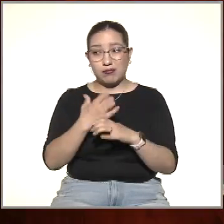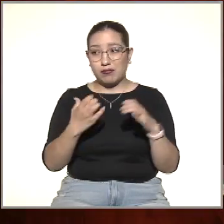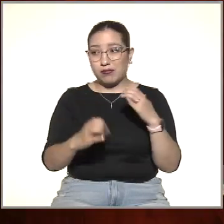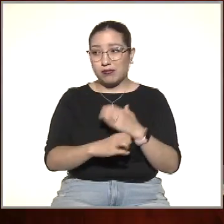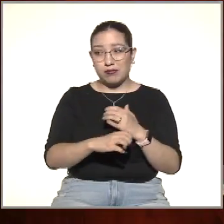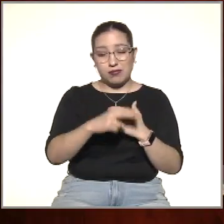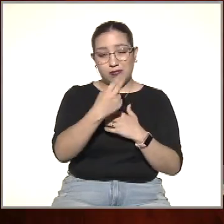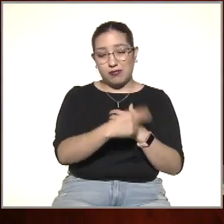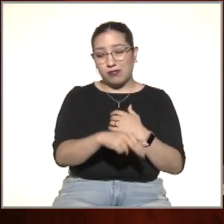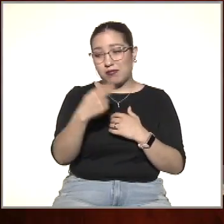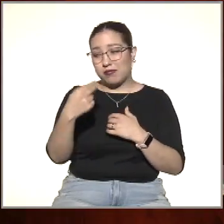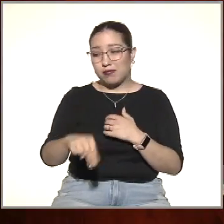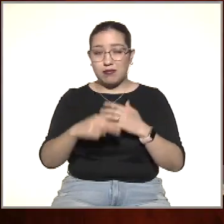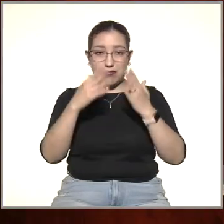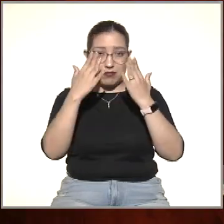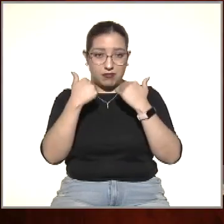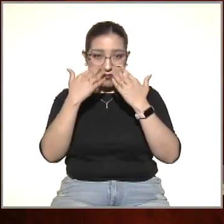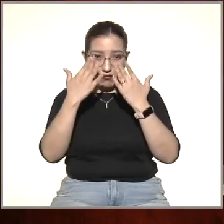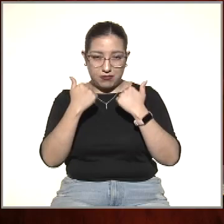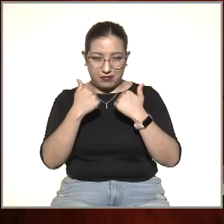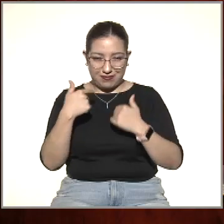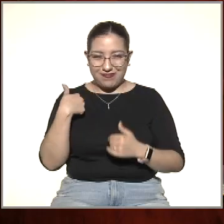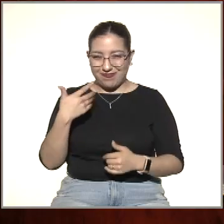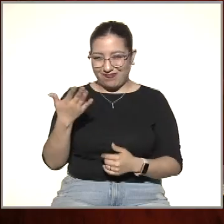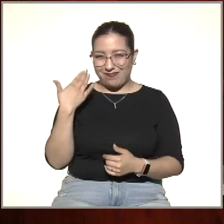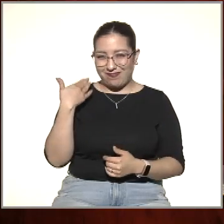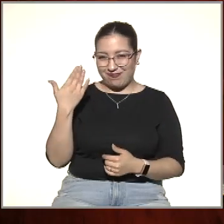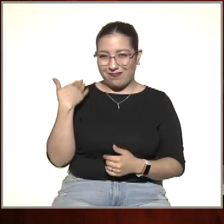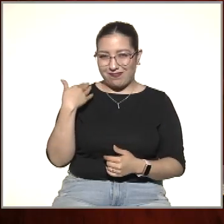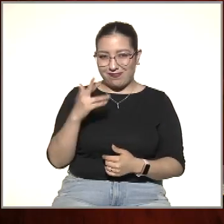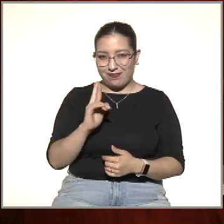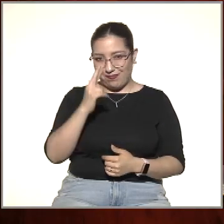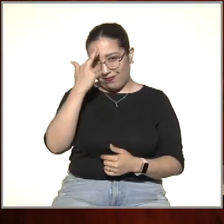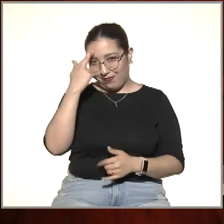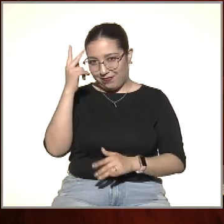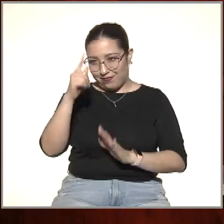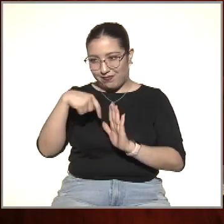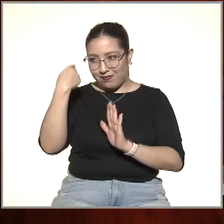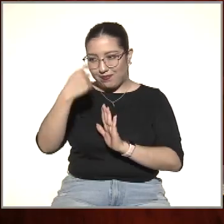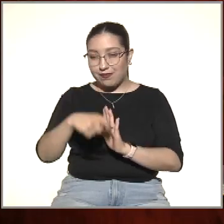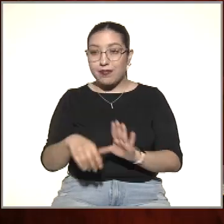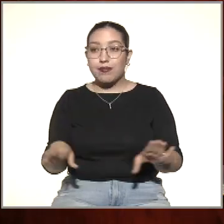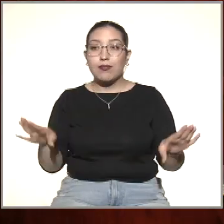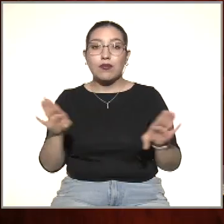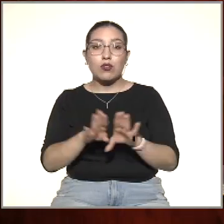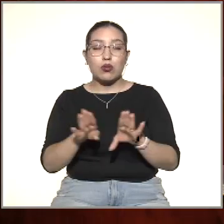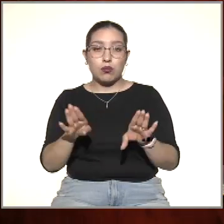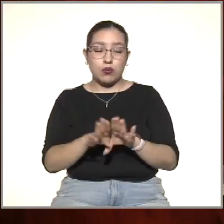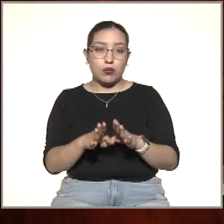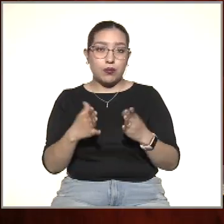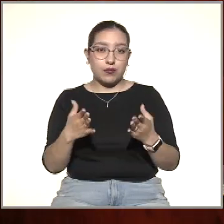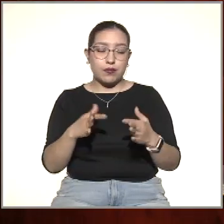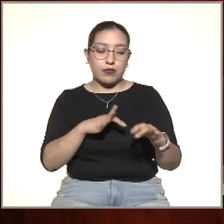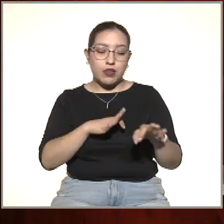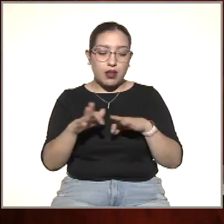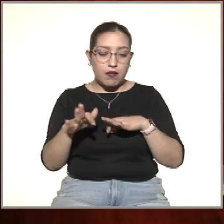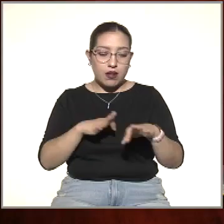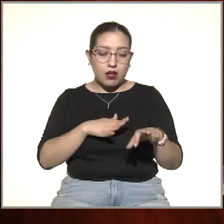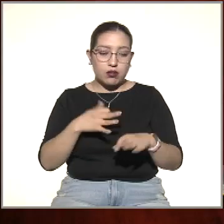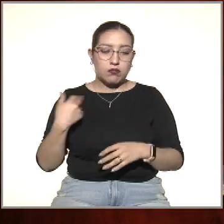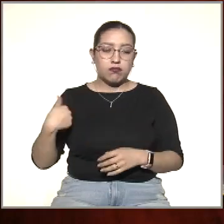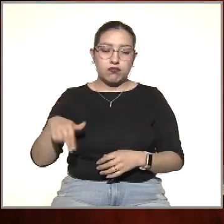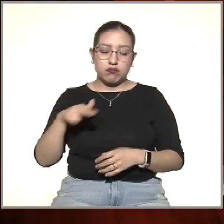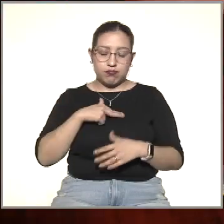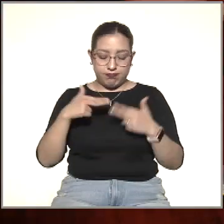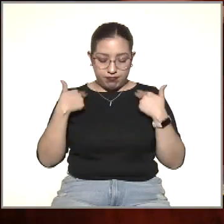yo también ahorita que oía a este testimonio, ¿no? Cómo el trabajo de humanizarnos